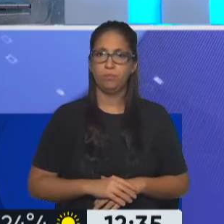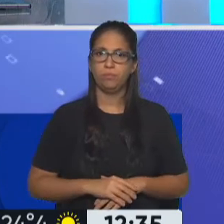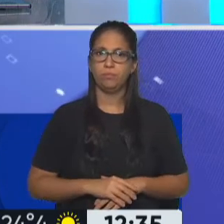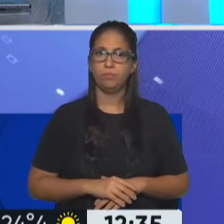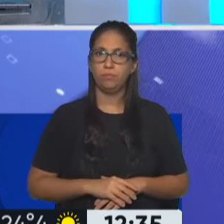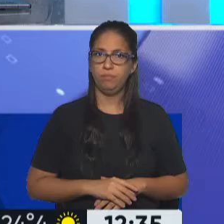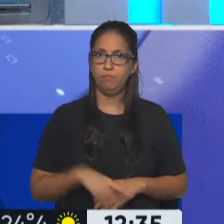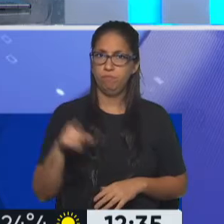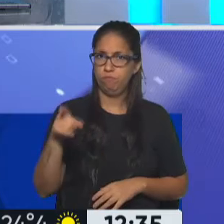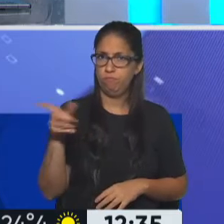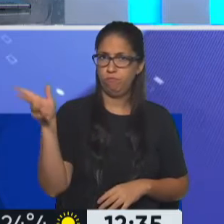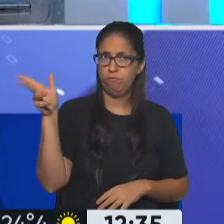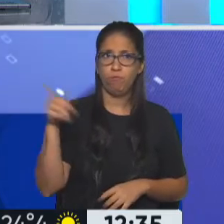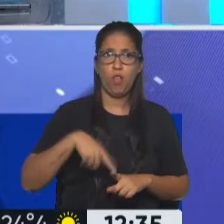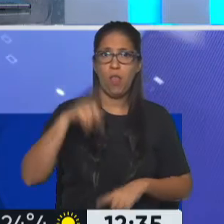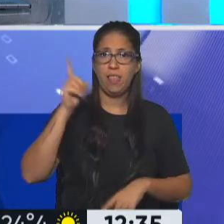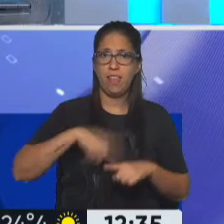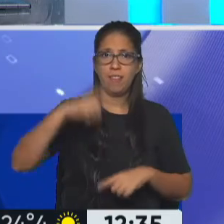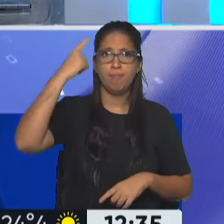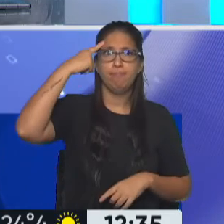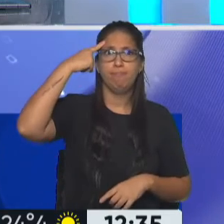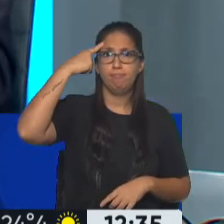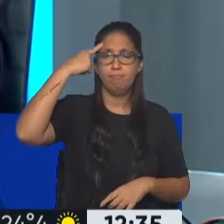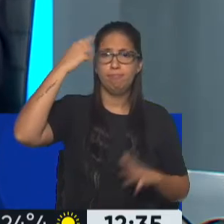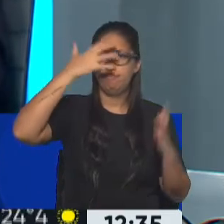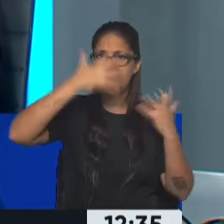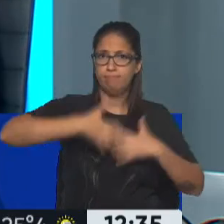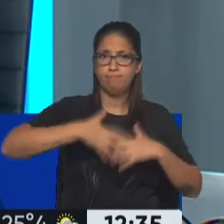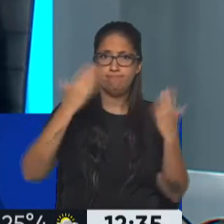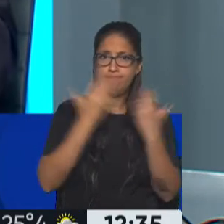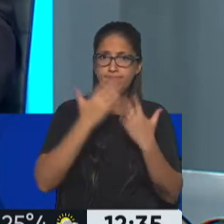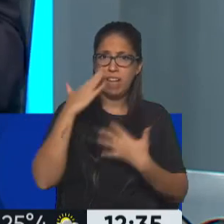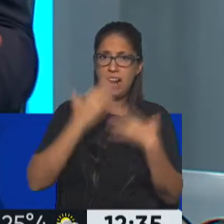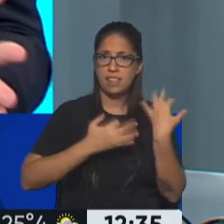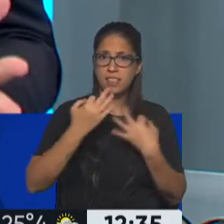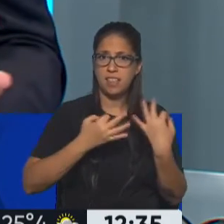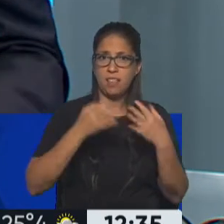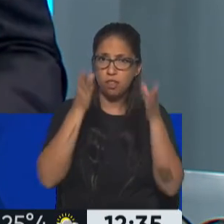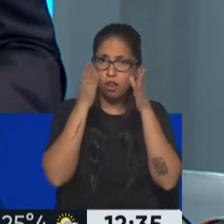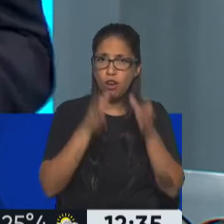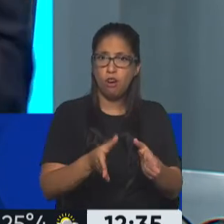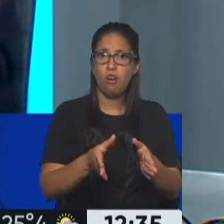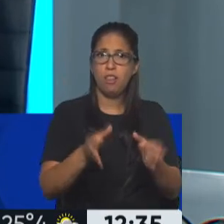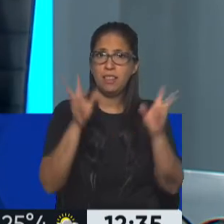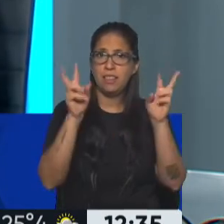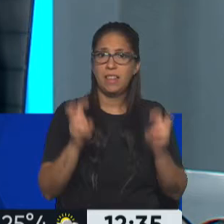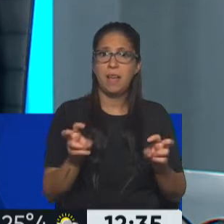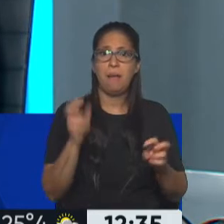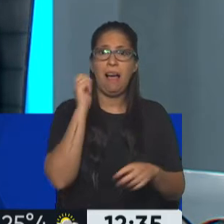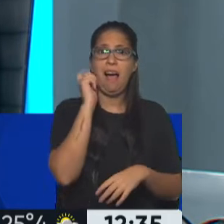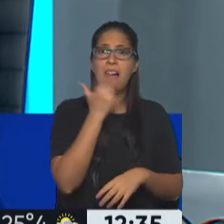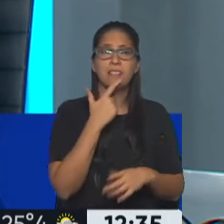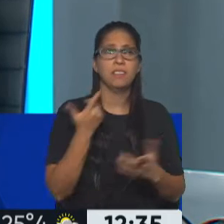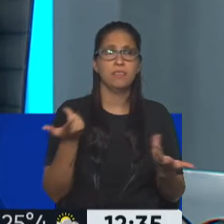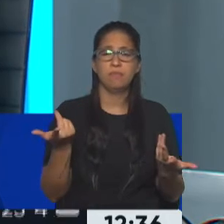día imaginando las políticas en materia, estudiando, cada uno se dedican a eso en la universidad, en un tema tan